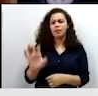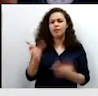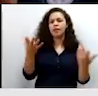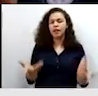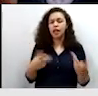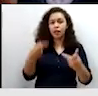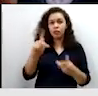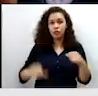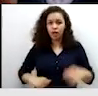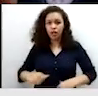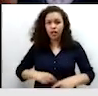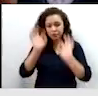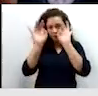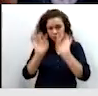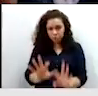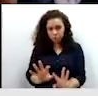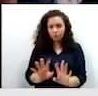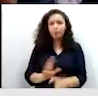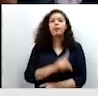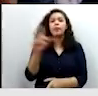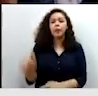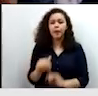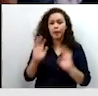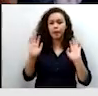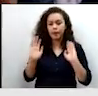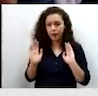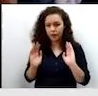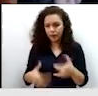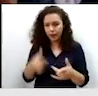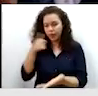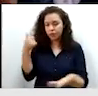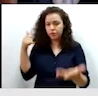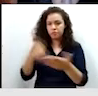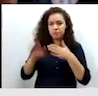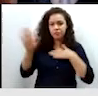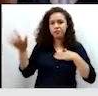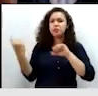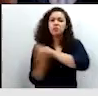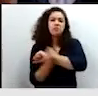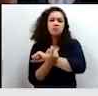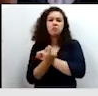actividad económica y ya por default les genera su carta compromiso y el código QR.